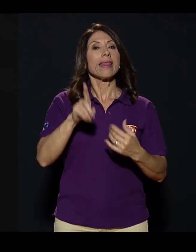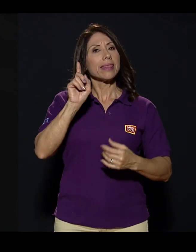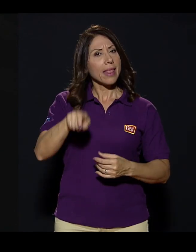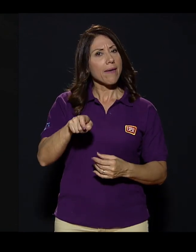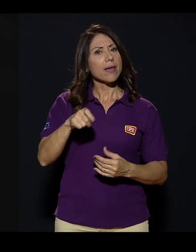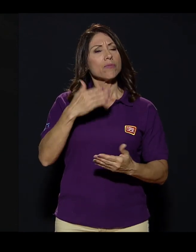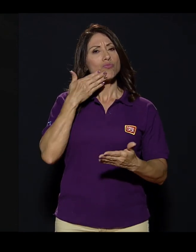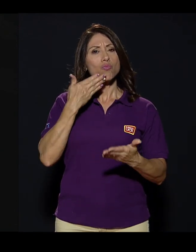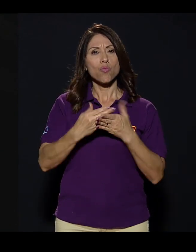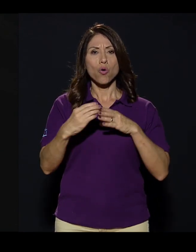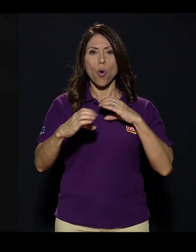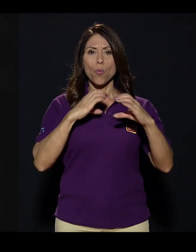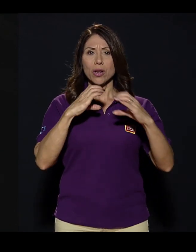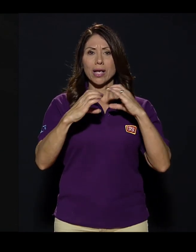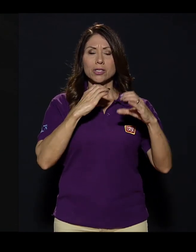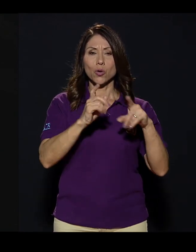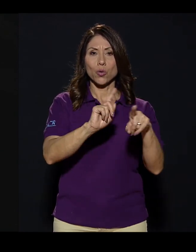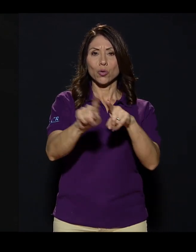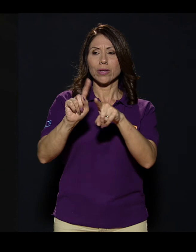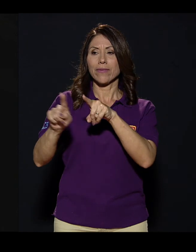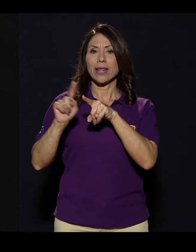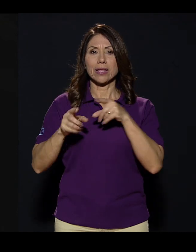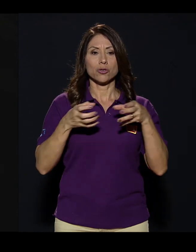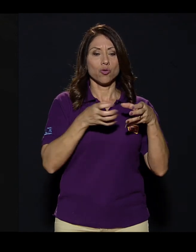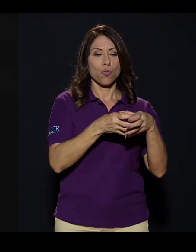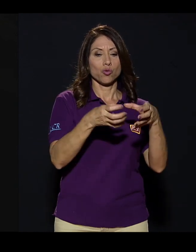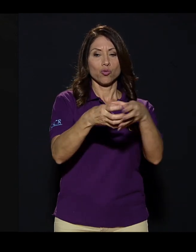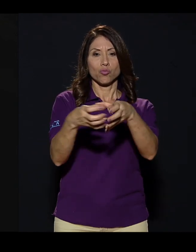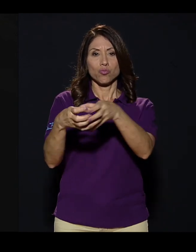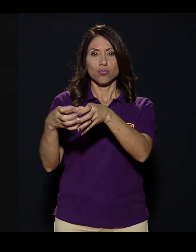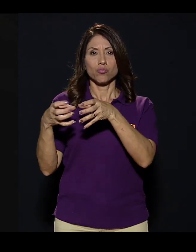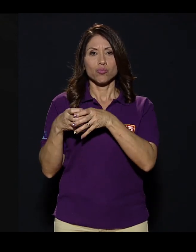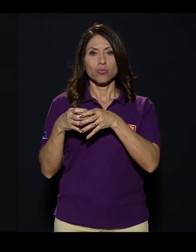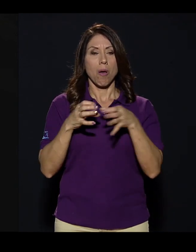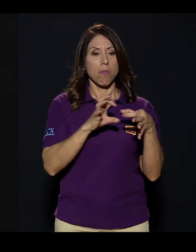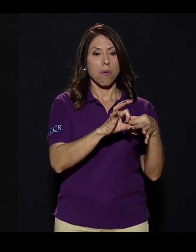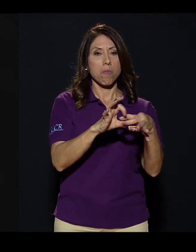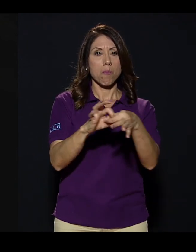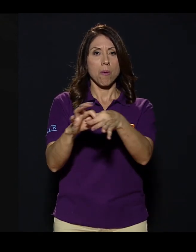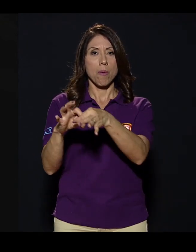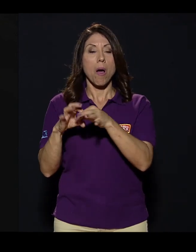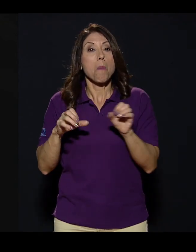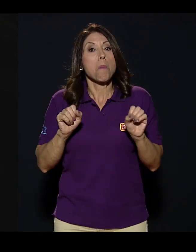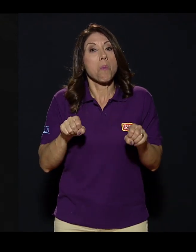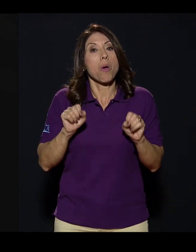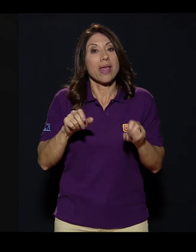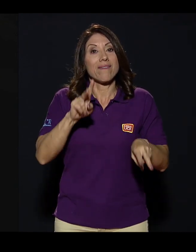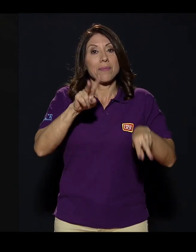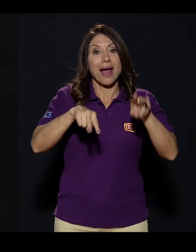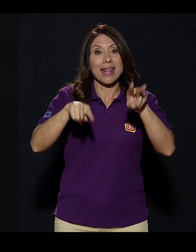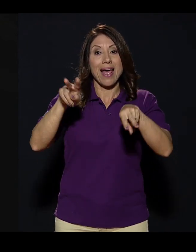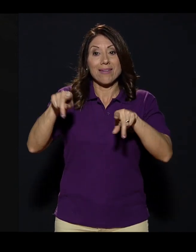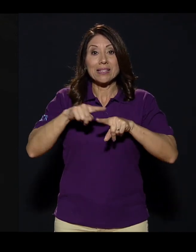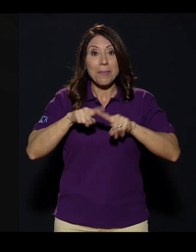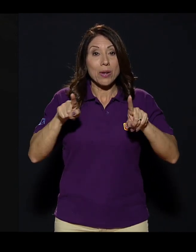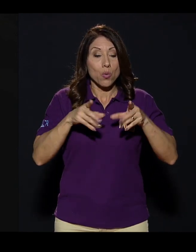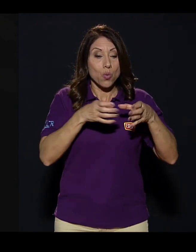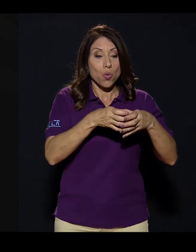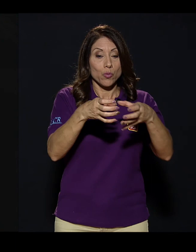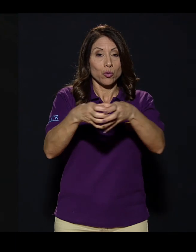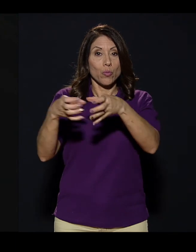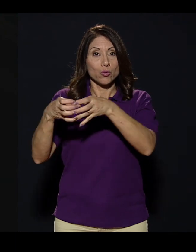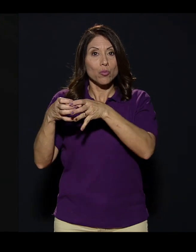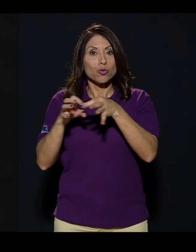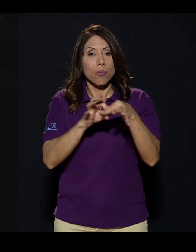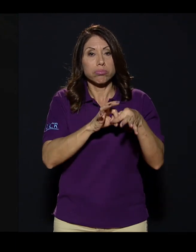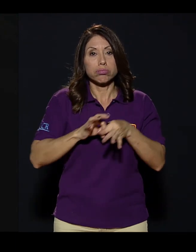hay interrelaciones entre los grupos, entonces debemos estar claros cómo vamos a avanzar, cómo avanzamos en el